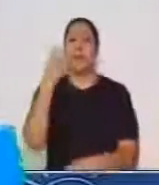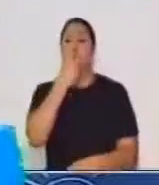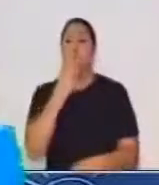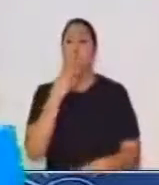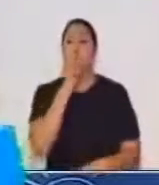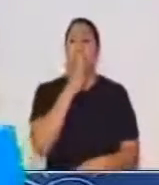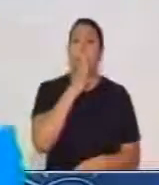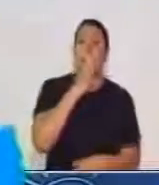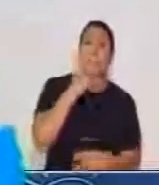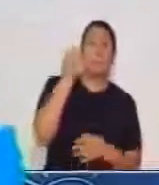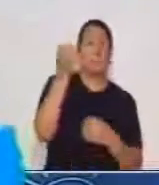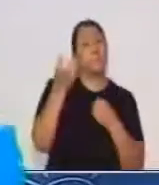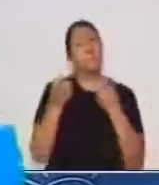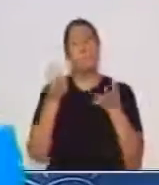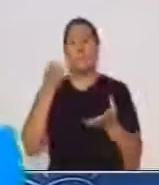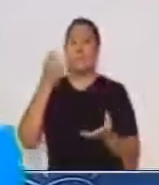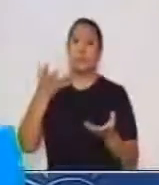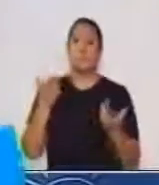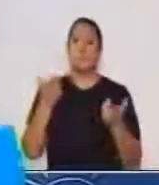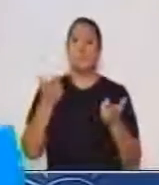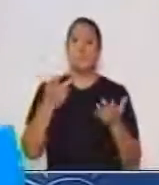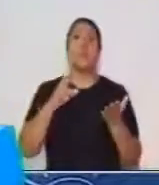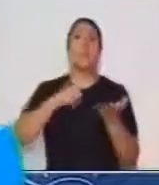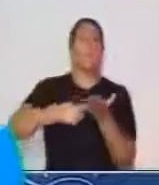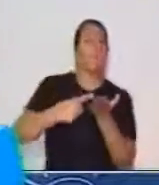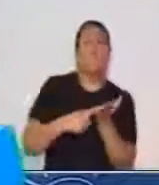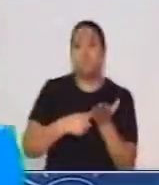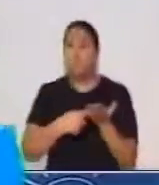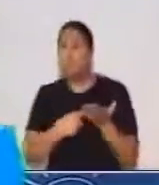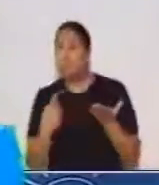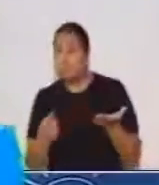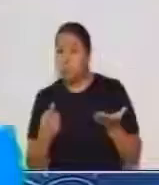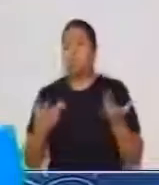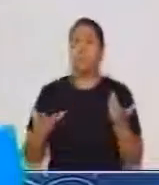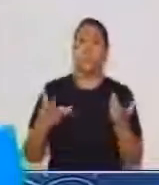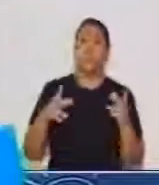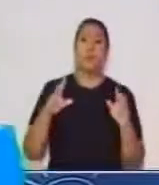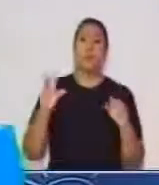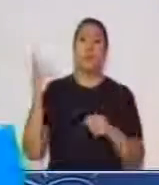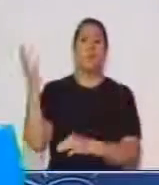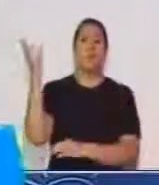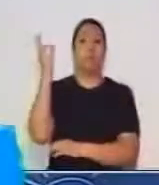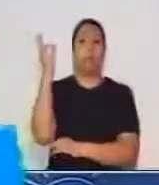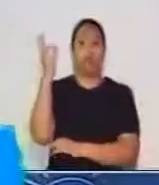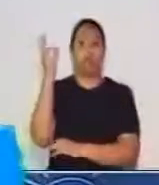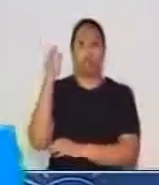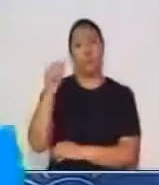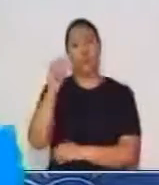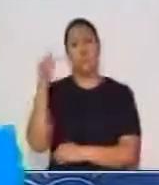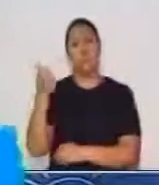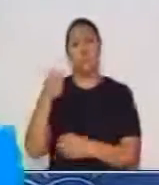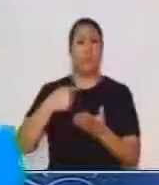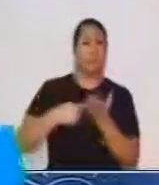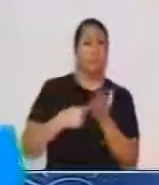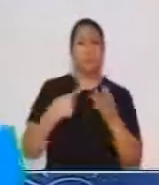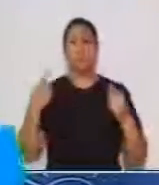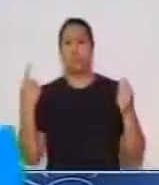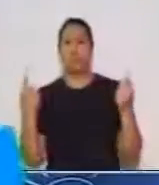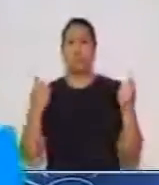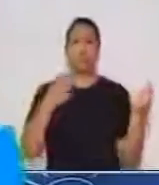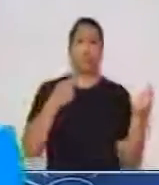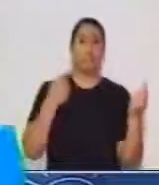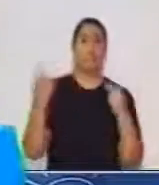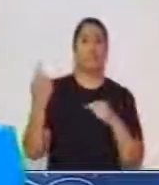el panel de discusión, el foro, el debate y ahora nos corresponde hablar un poquito sobre la